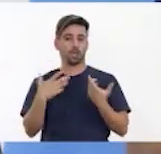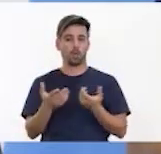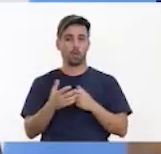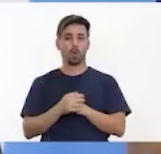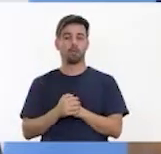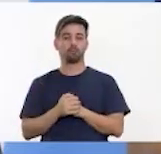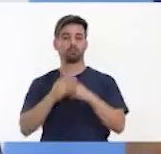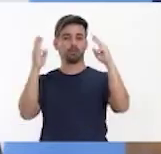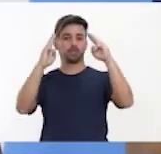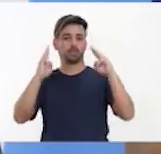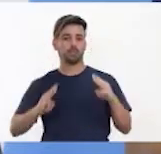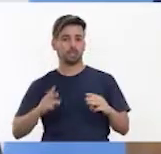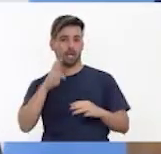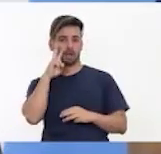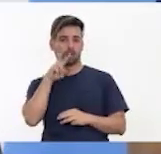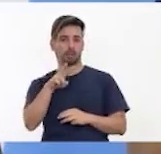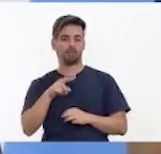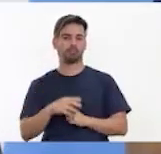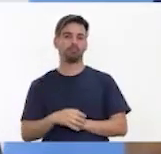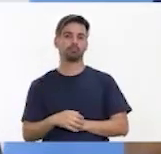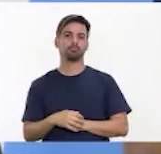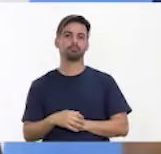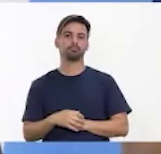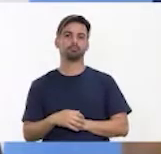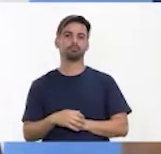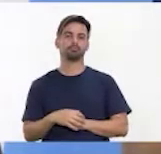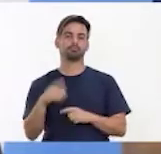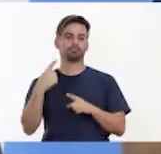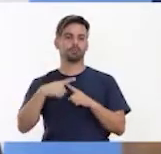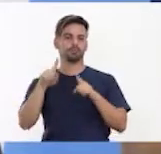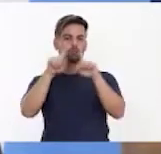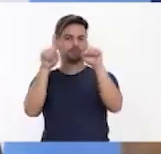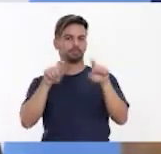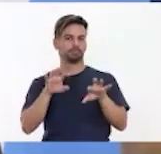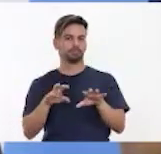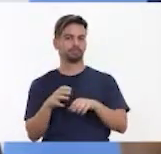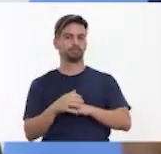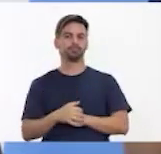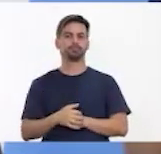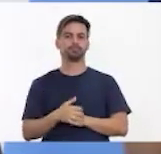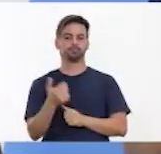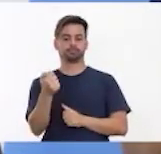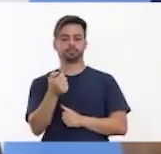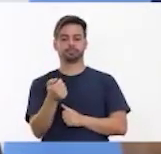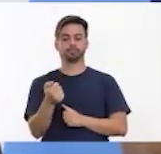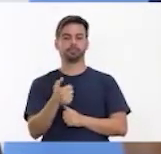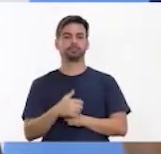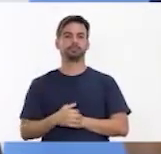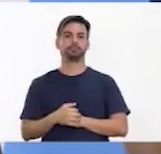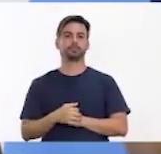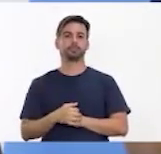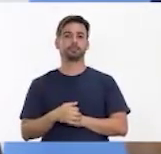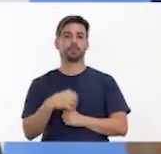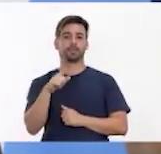digitales, el uso de internet y otras vías, y que la juventud